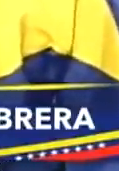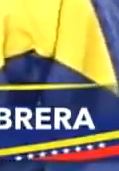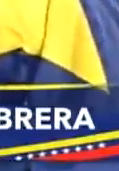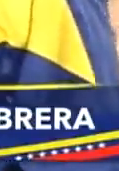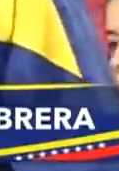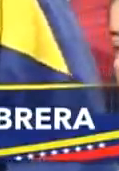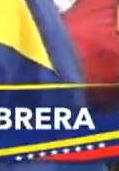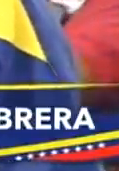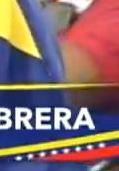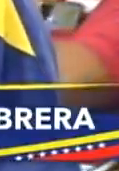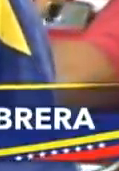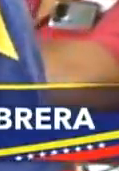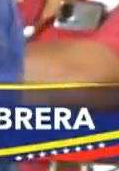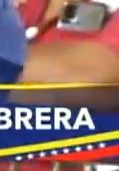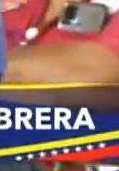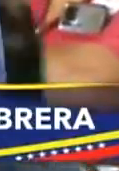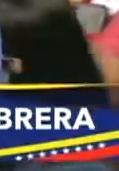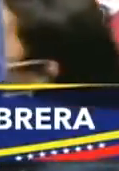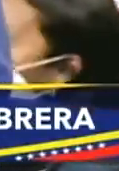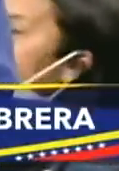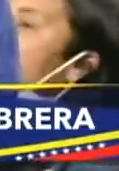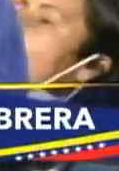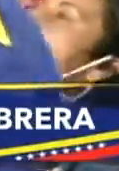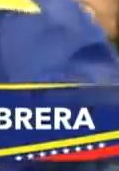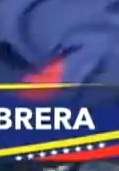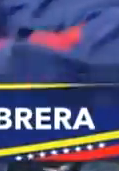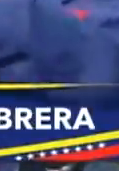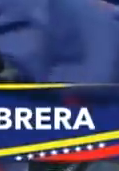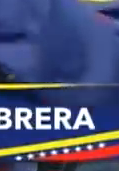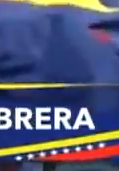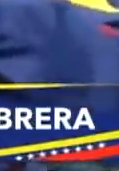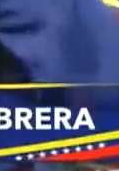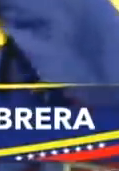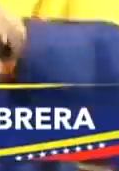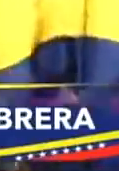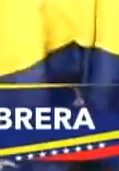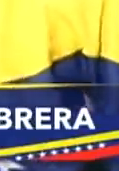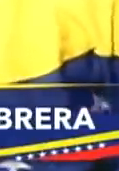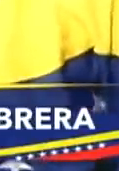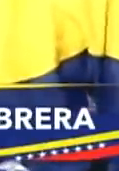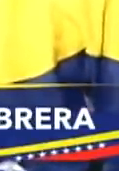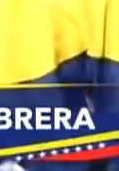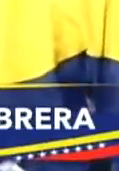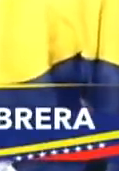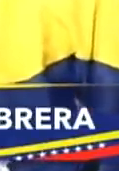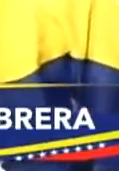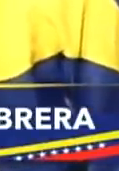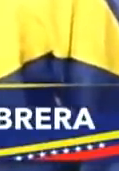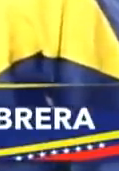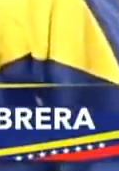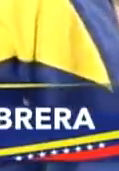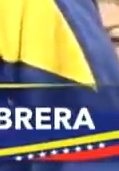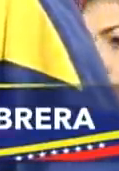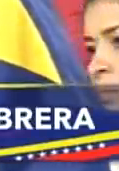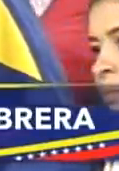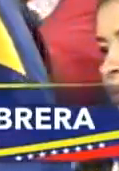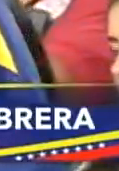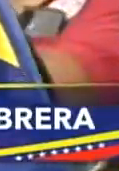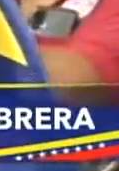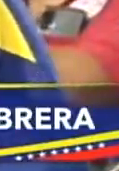allí 2020 si en el 2020 contra pandemia y en plena emergencia petrolera estamos